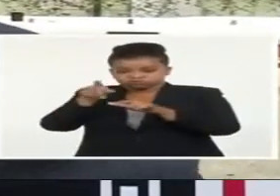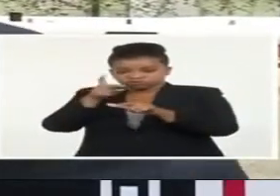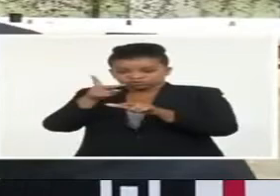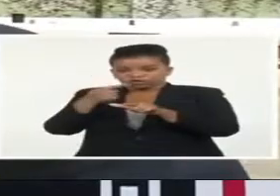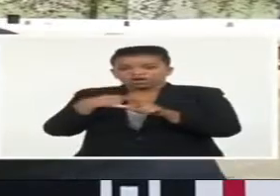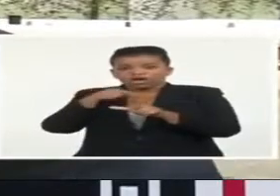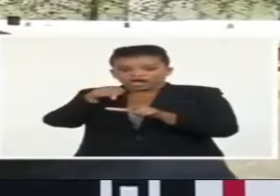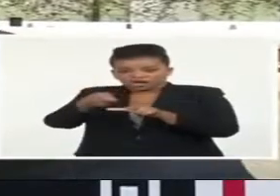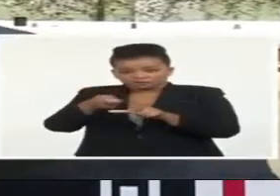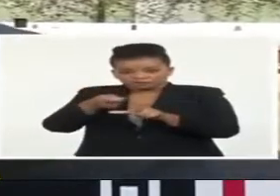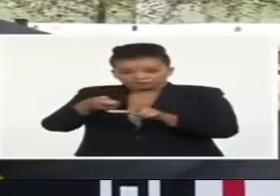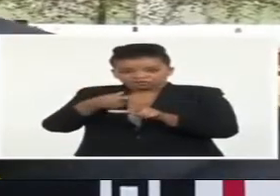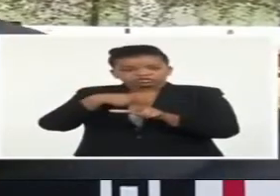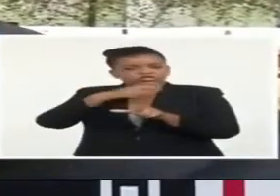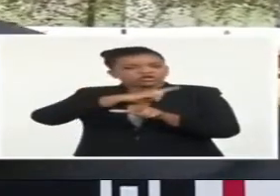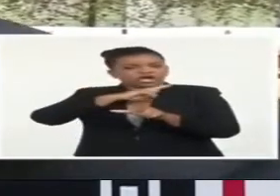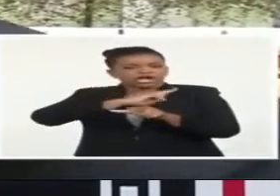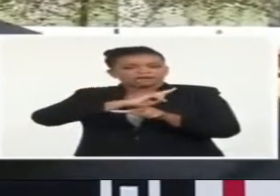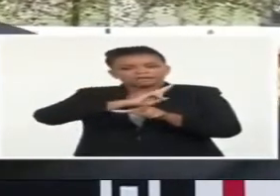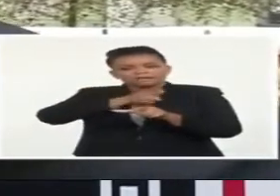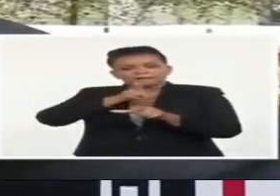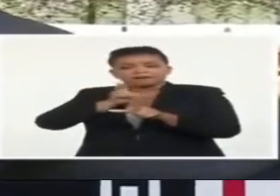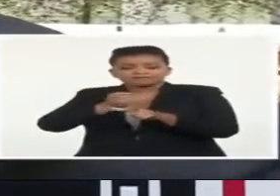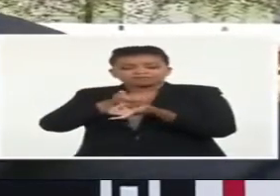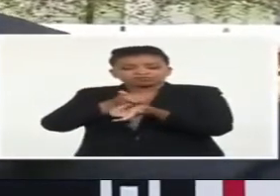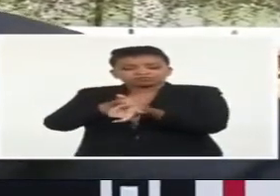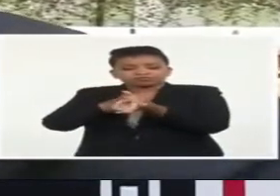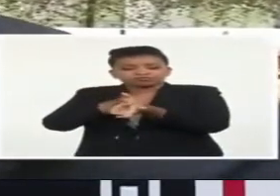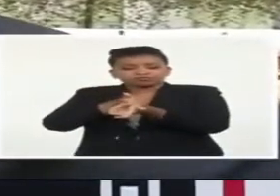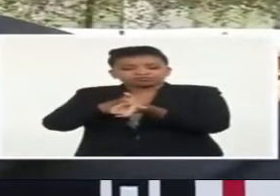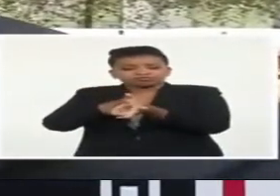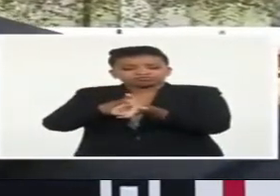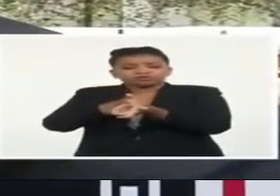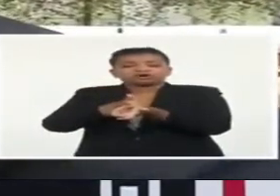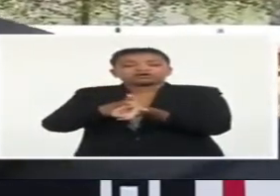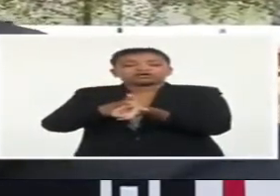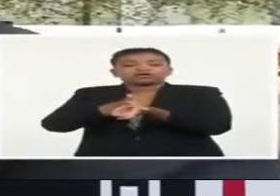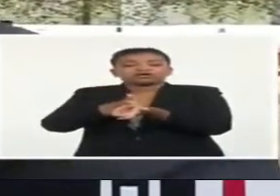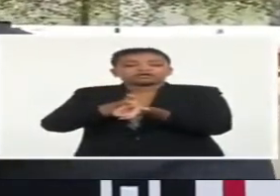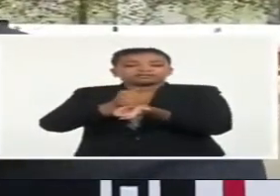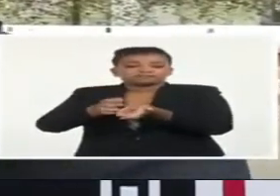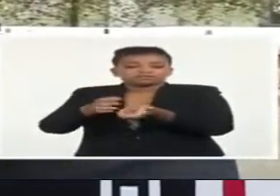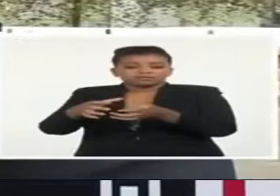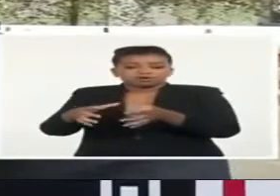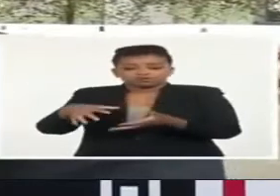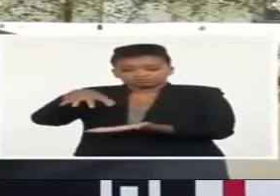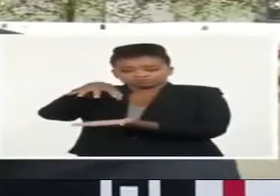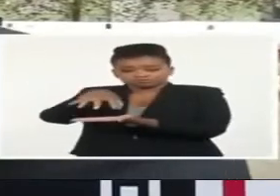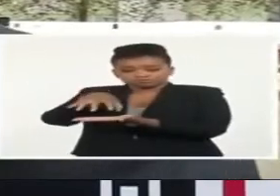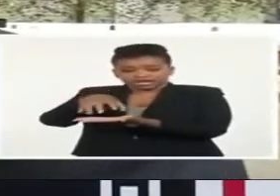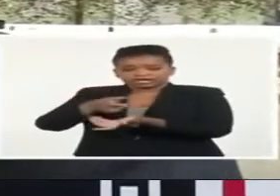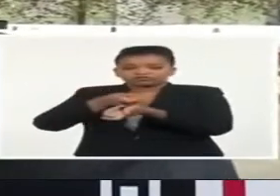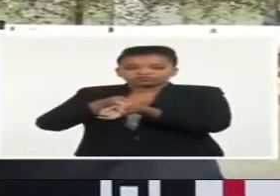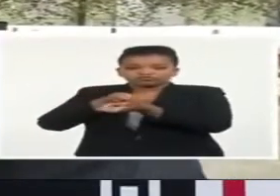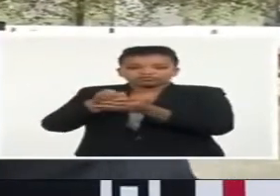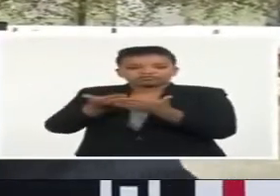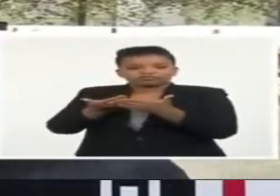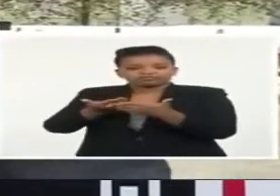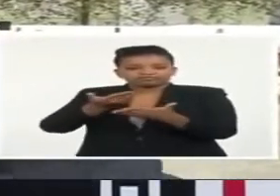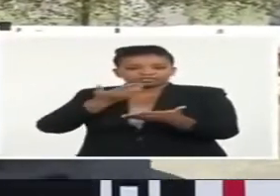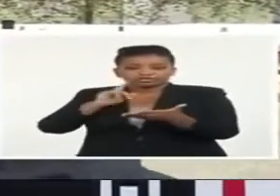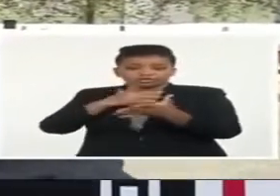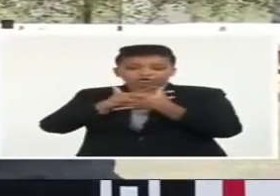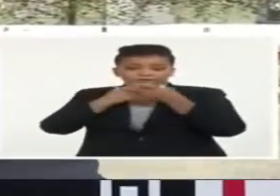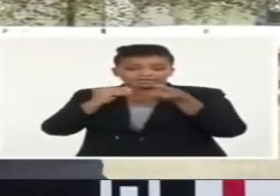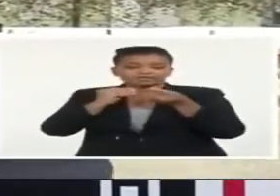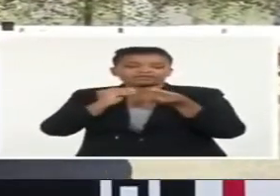No es porque no te la venda, es porque tú no tienes dinero para comprar esa espuma. Porque ahí te diste cuenta que te hizo falta